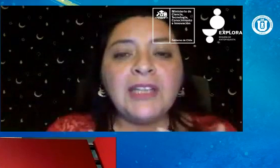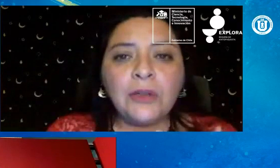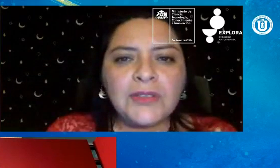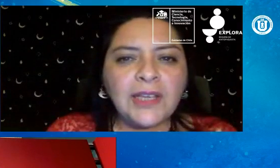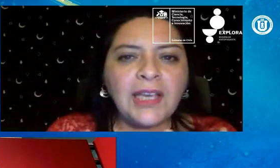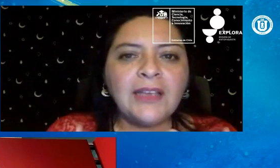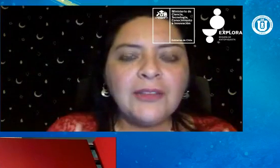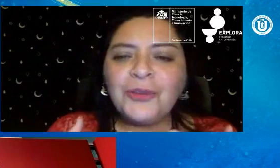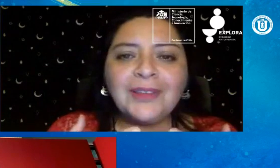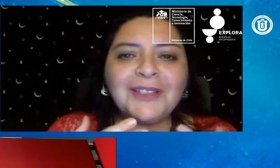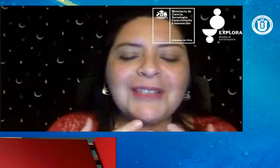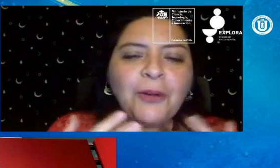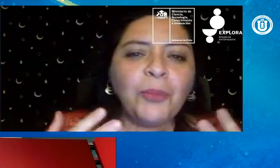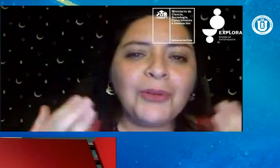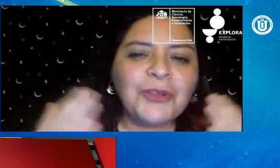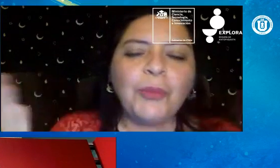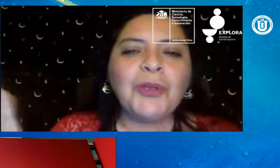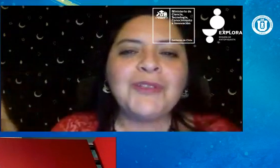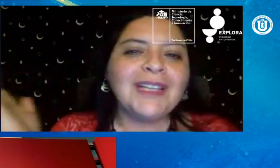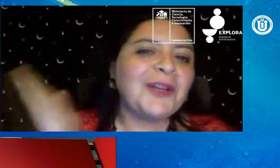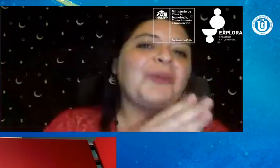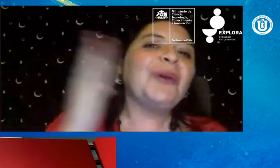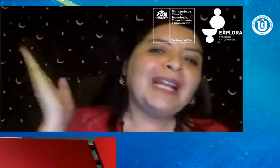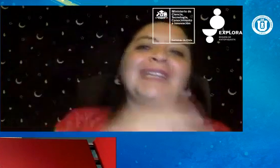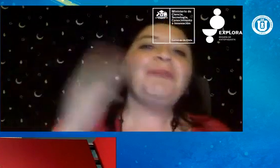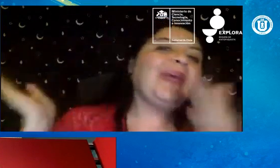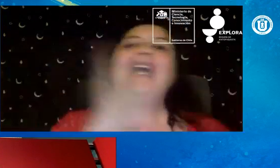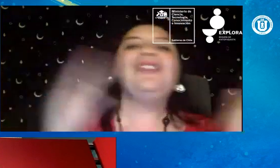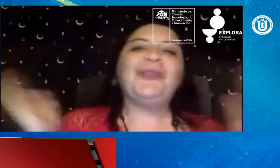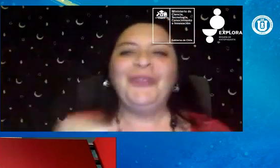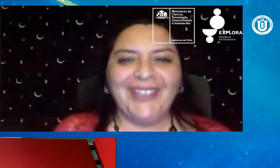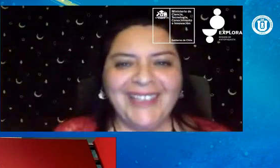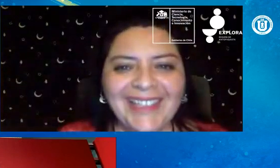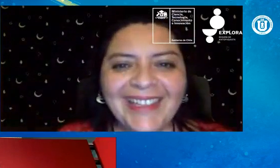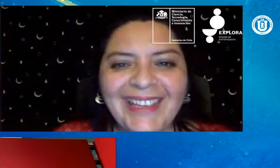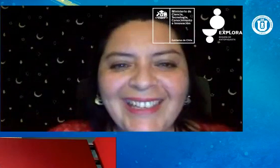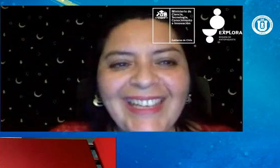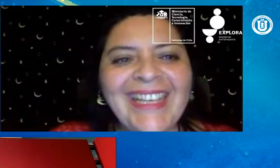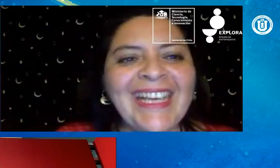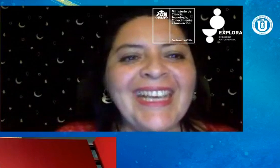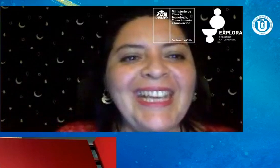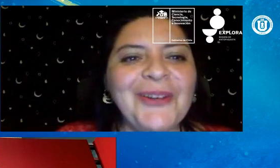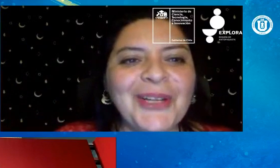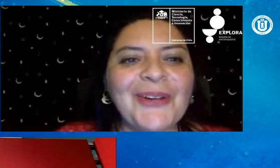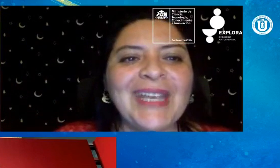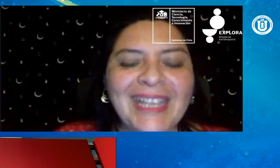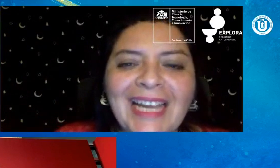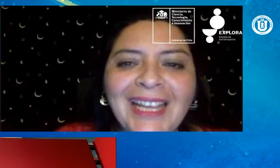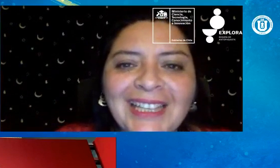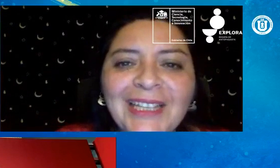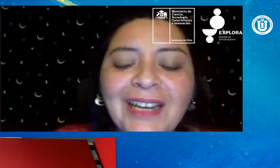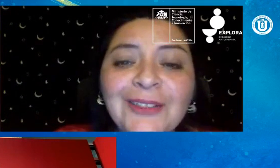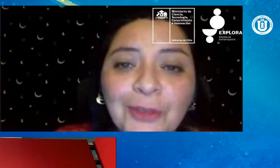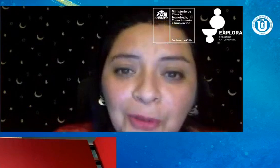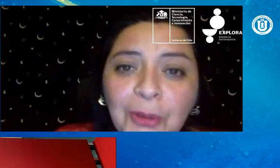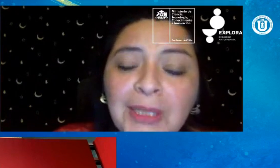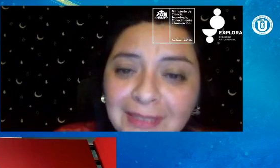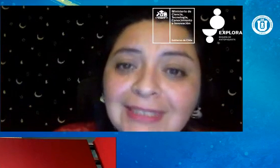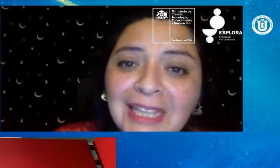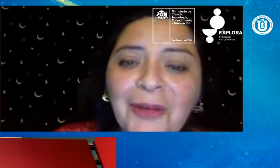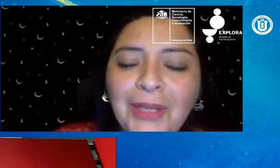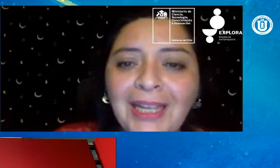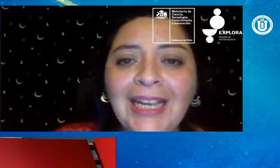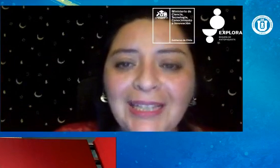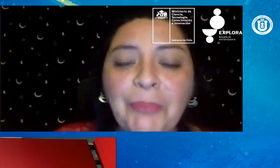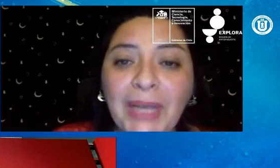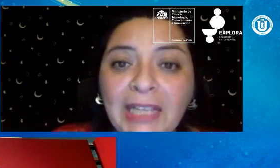reaccionar frente a cosas que yo decía, ¿cómo no sienten como que le están pegando? Y yo creo que ya la gente reaccionó y sí